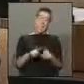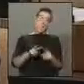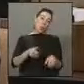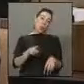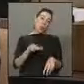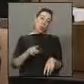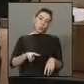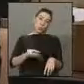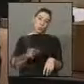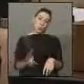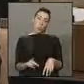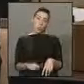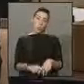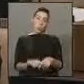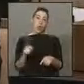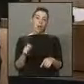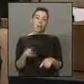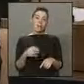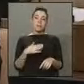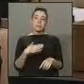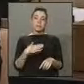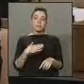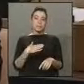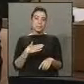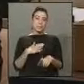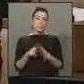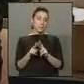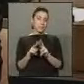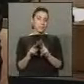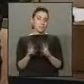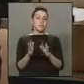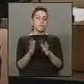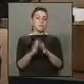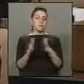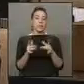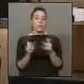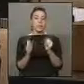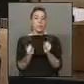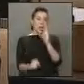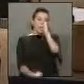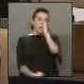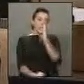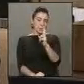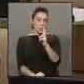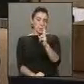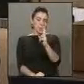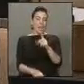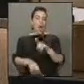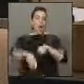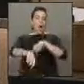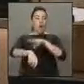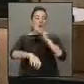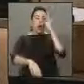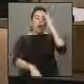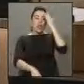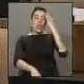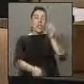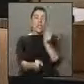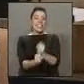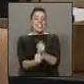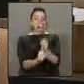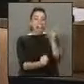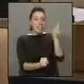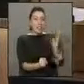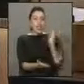modalidad, no hace sino sumar. Esto hace que se pueda respetar aquellas horas o días en que el